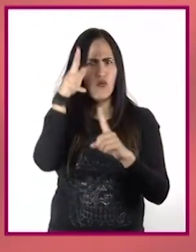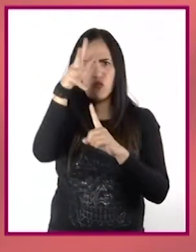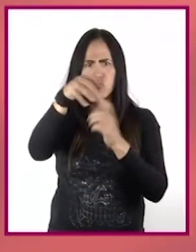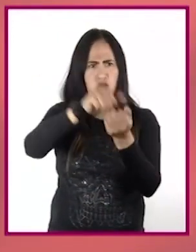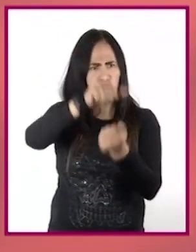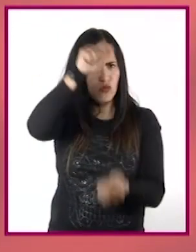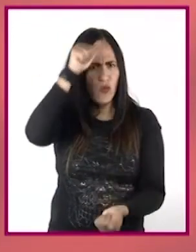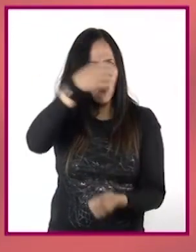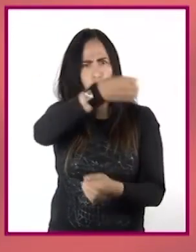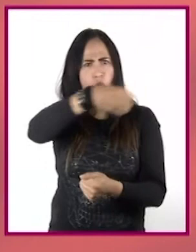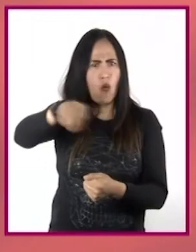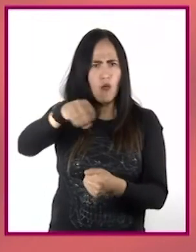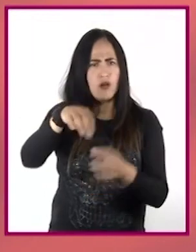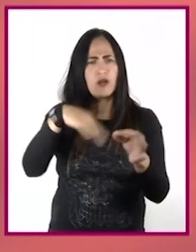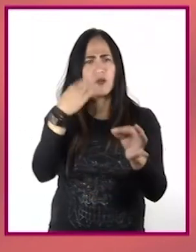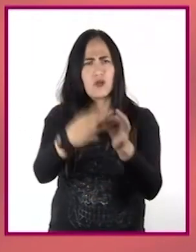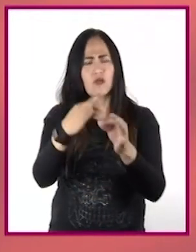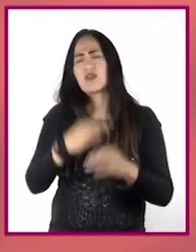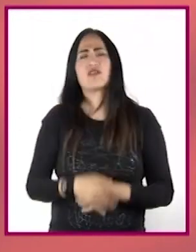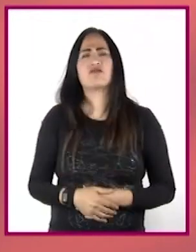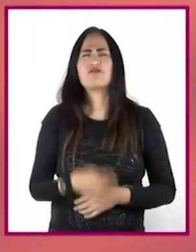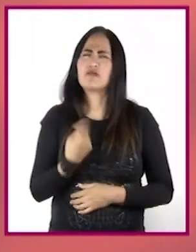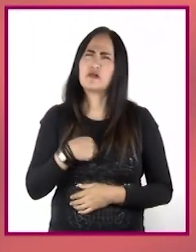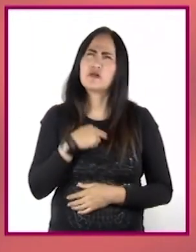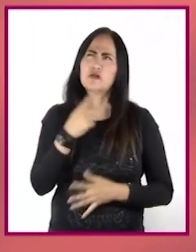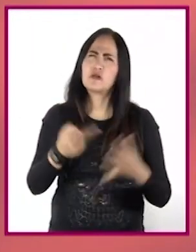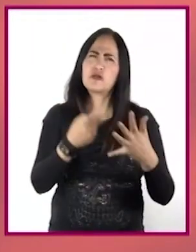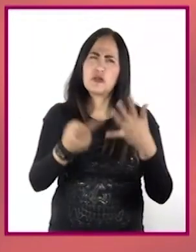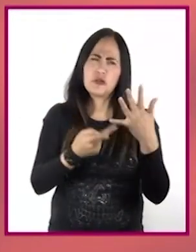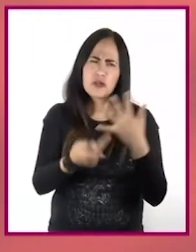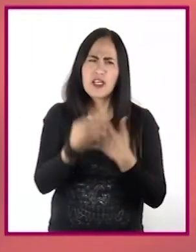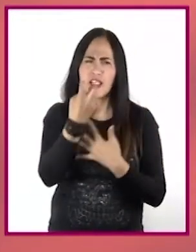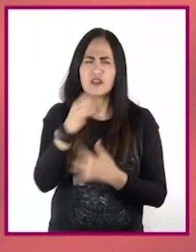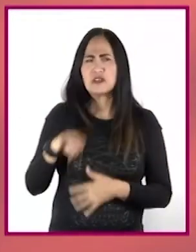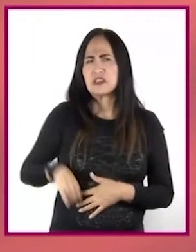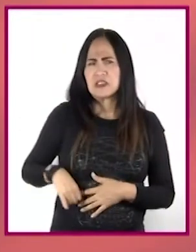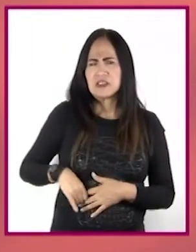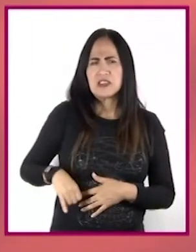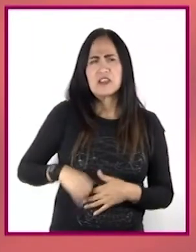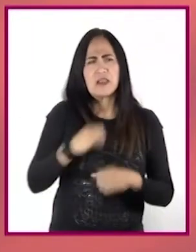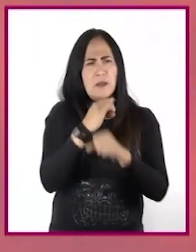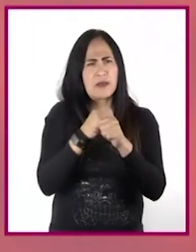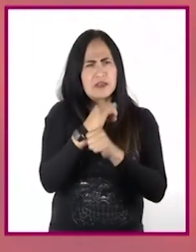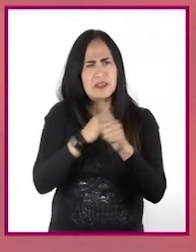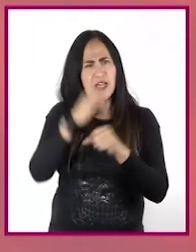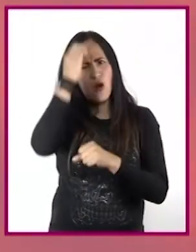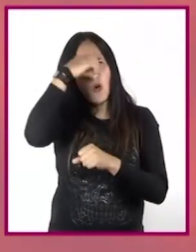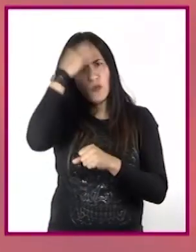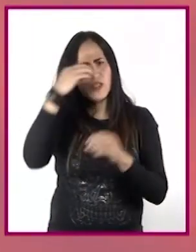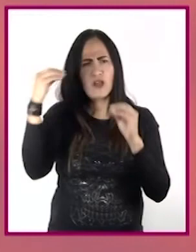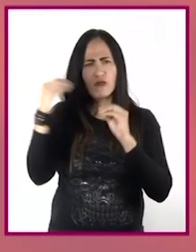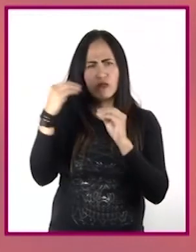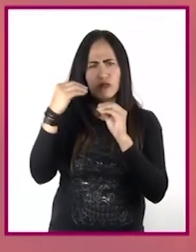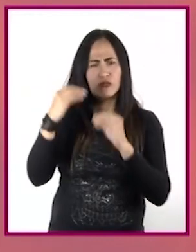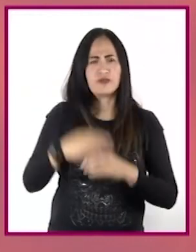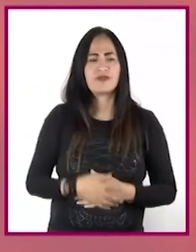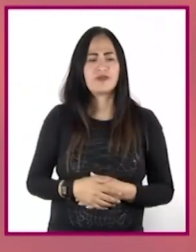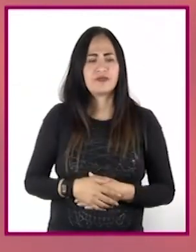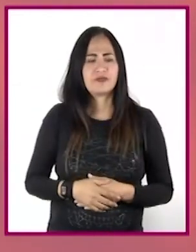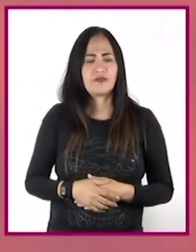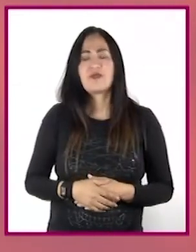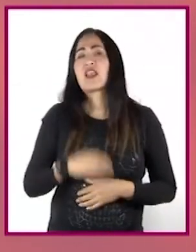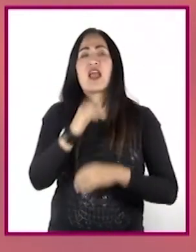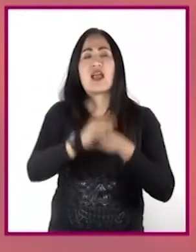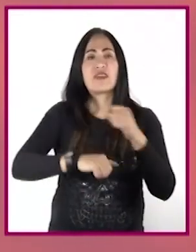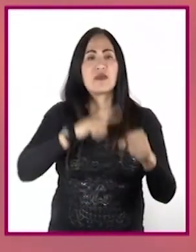muchos nos preguntamos y son interesantes de investigar, opinar y discutir. Laboratorios y